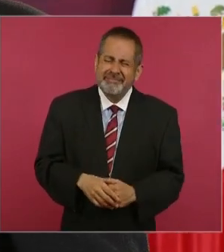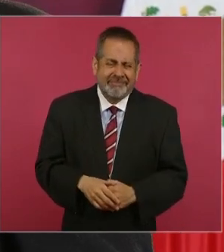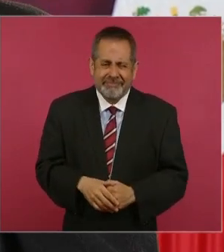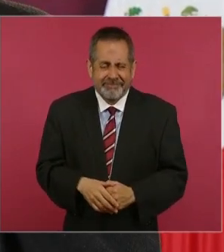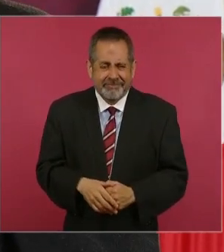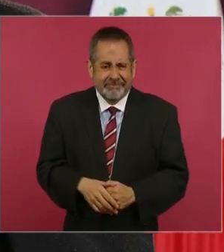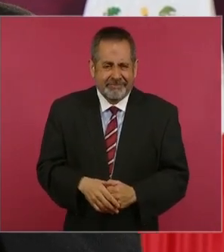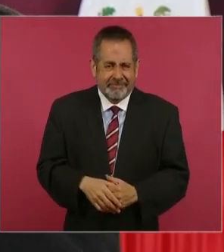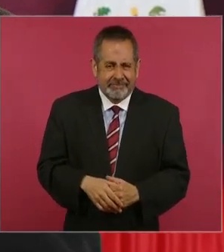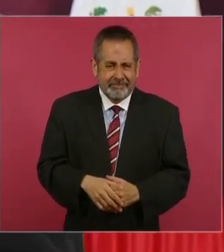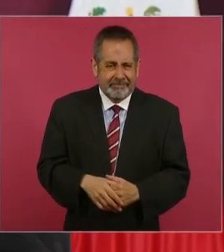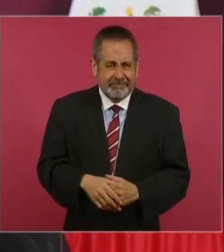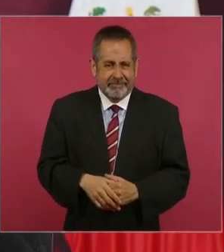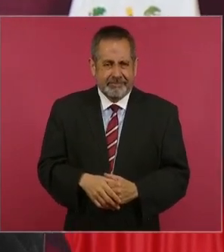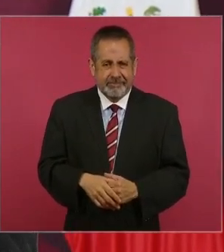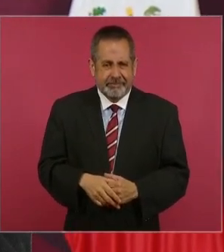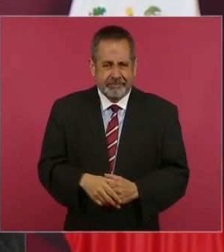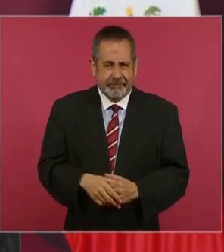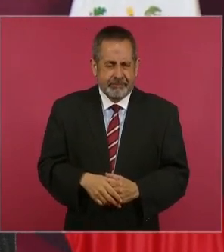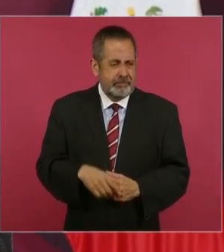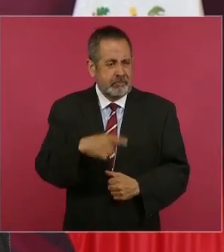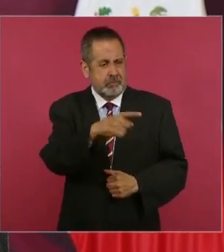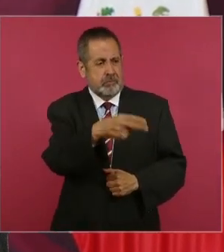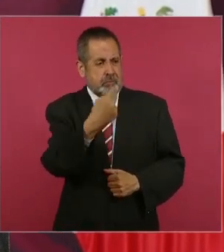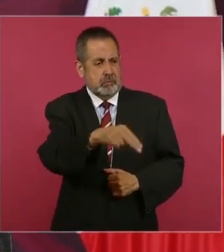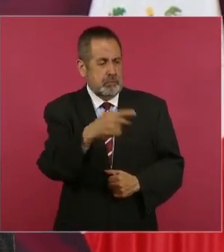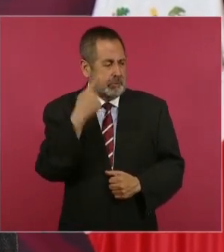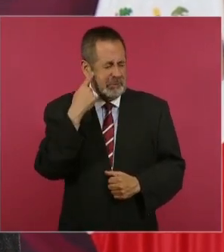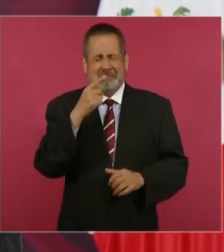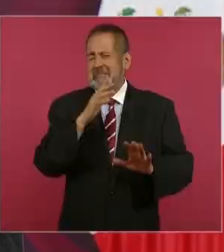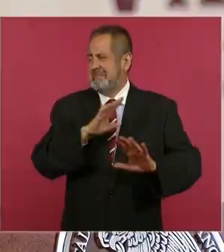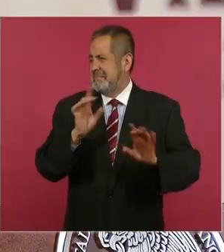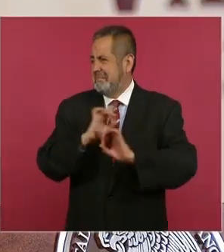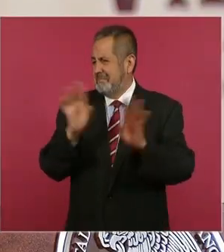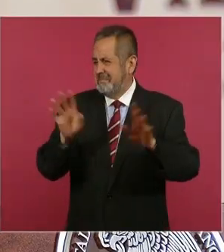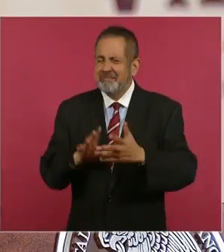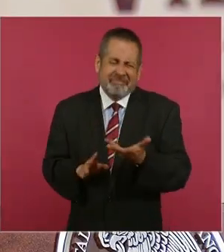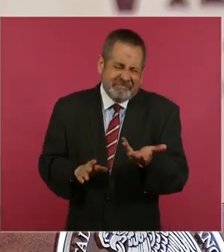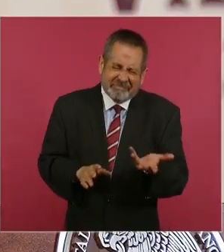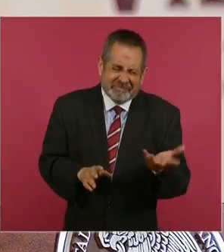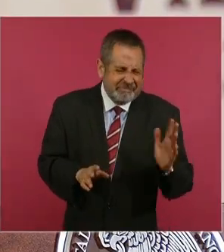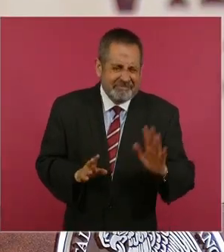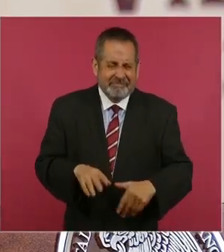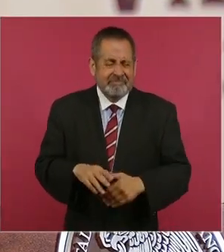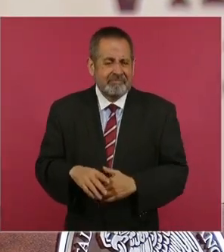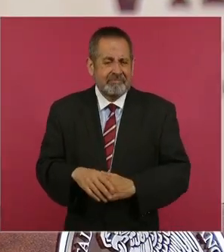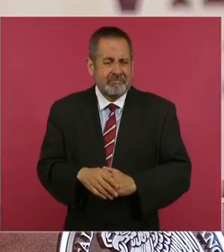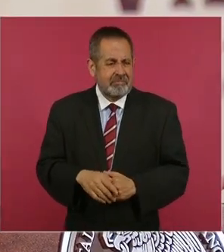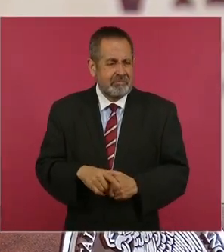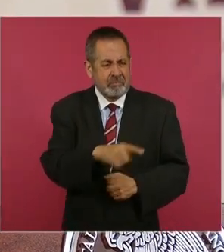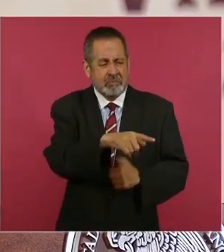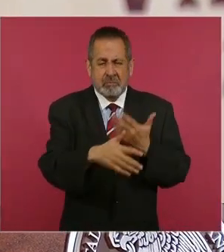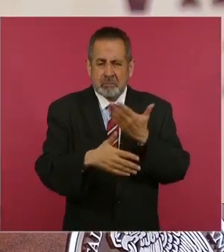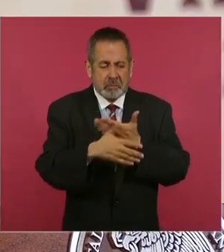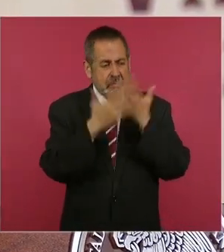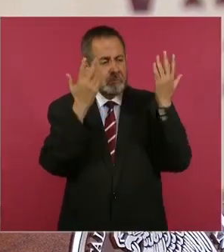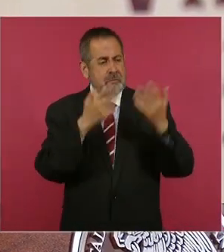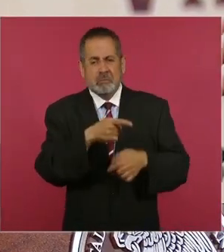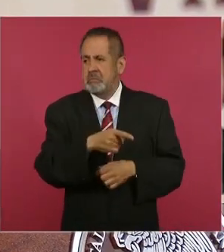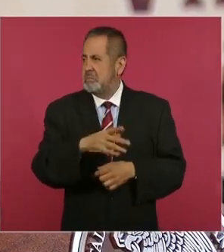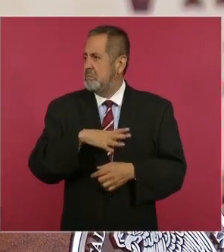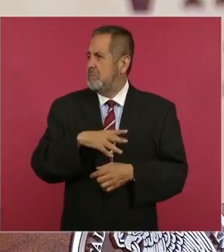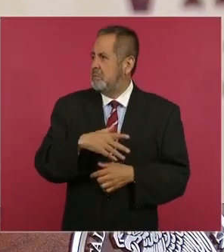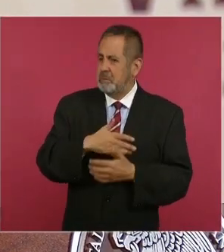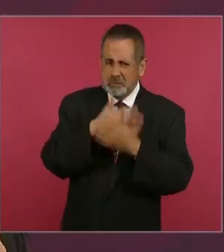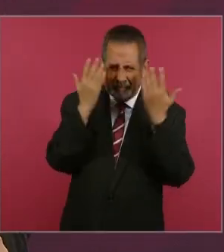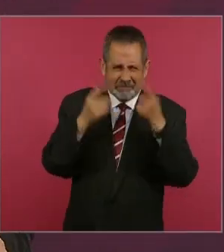volver a escuchar tu nombre tú ya no existes para mí ahora